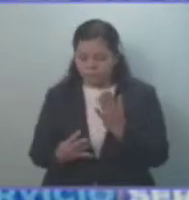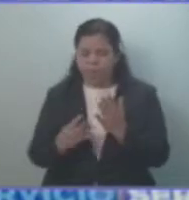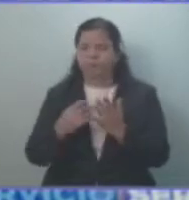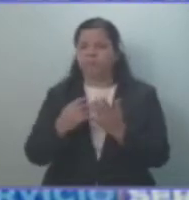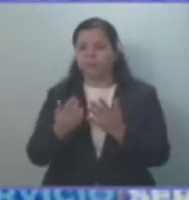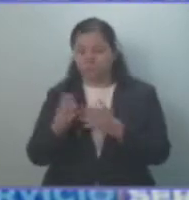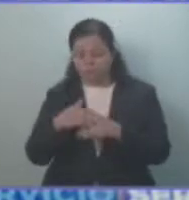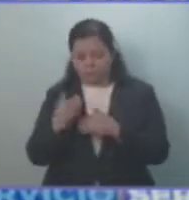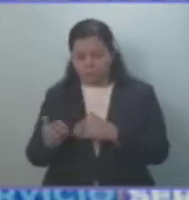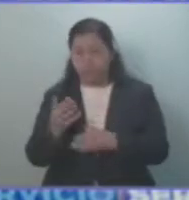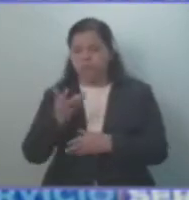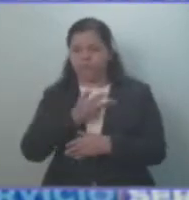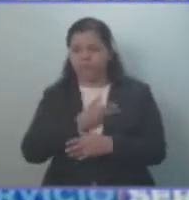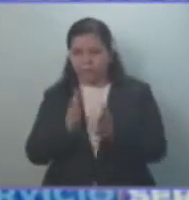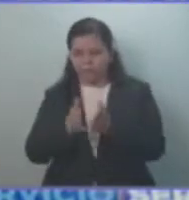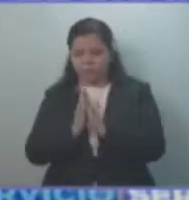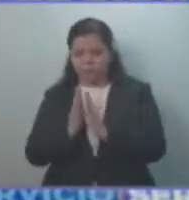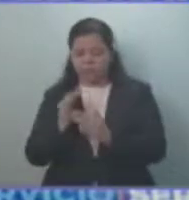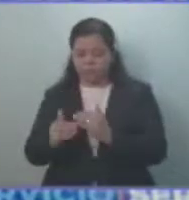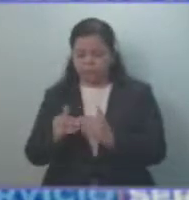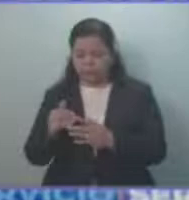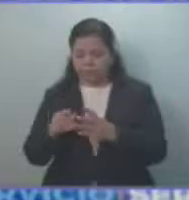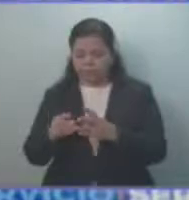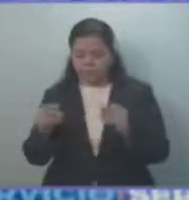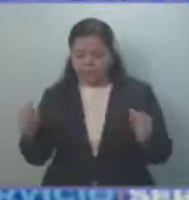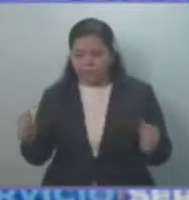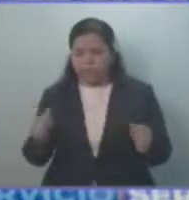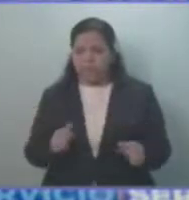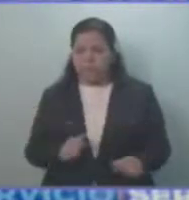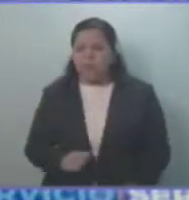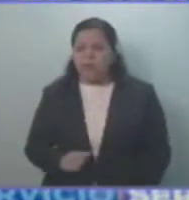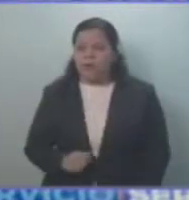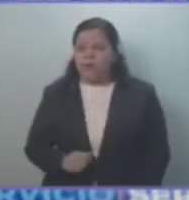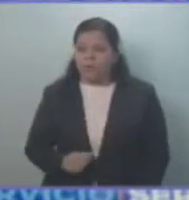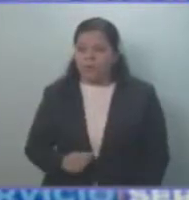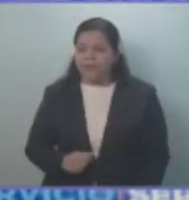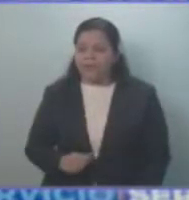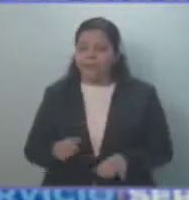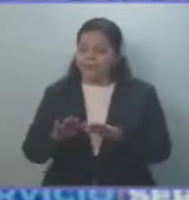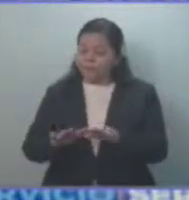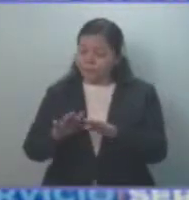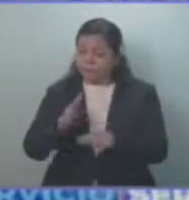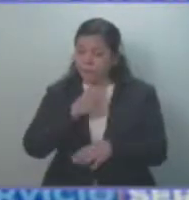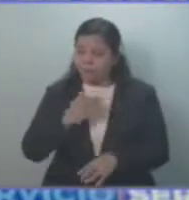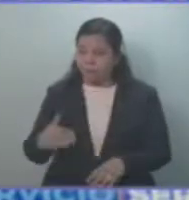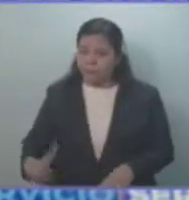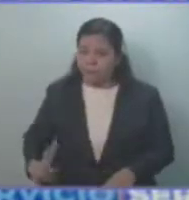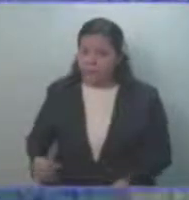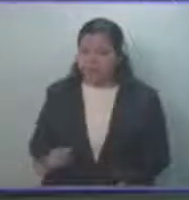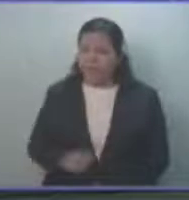en su momento estaremos solicitando la dispensa de trámite. Muchísimas gracias, señor presidente.